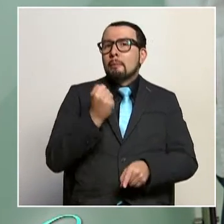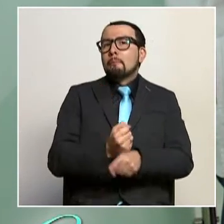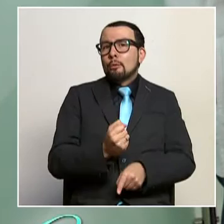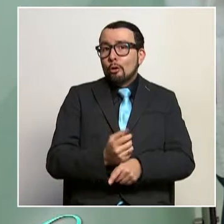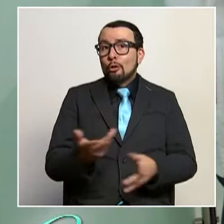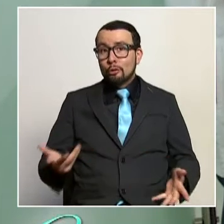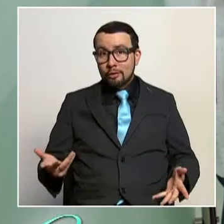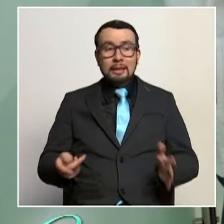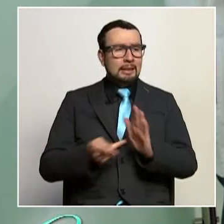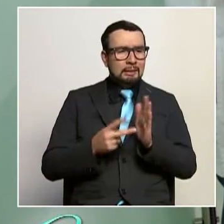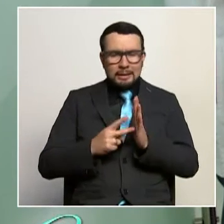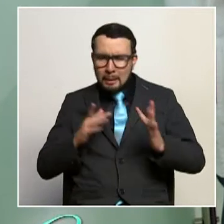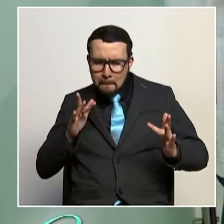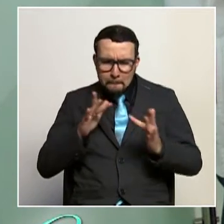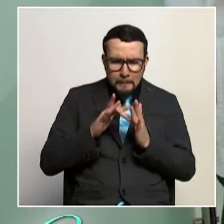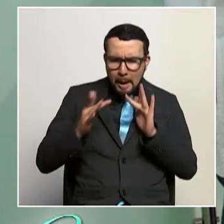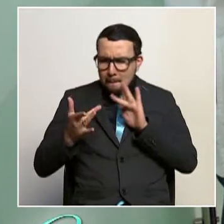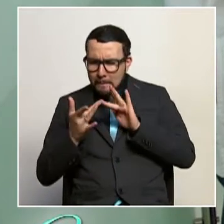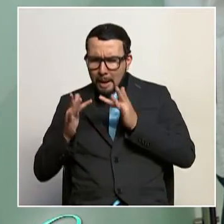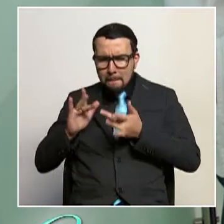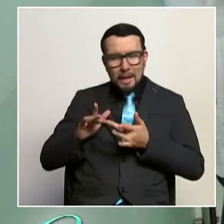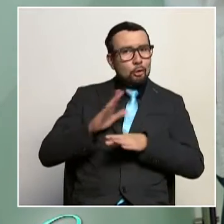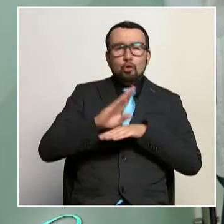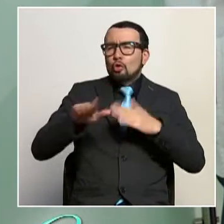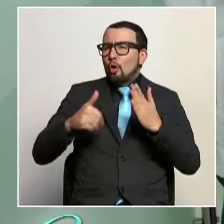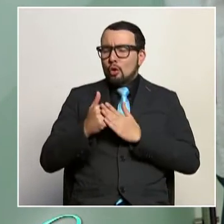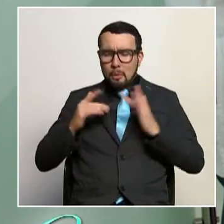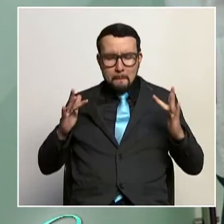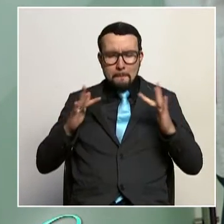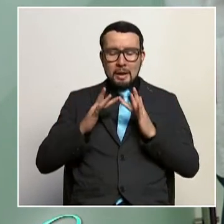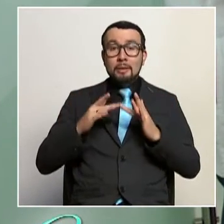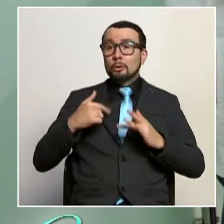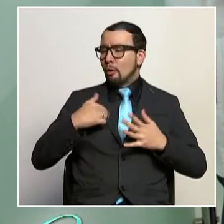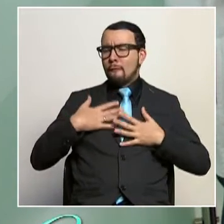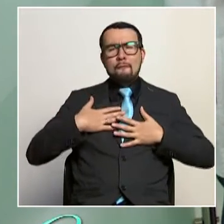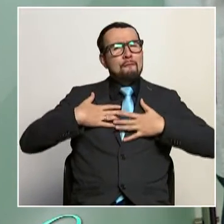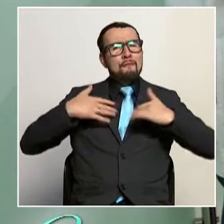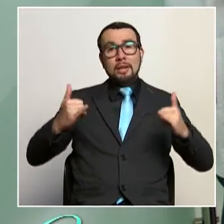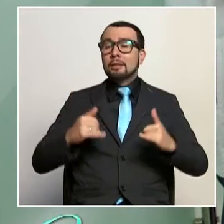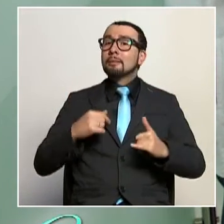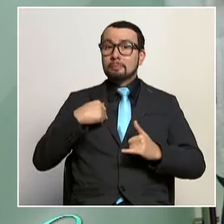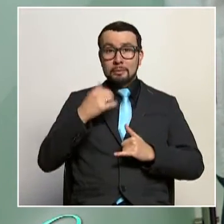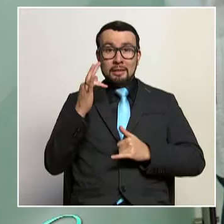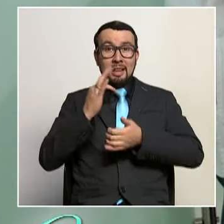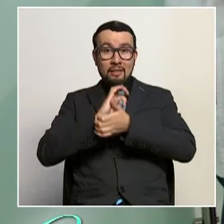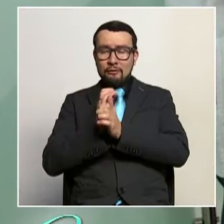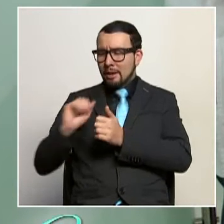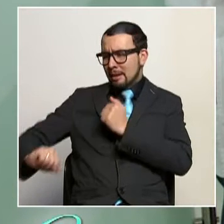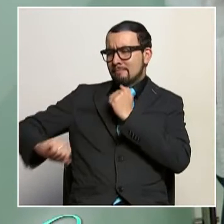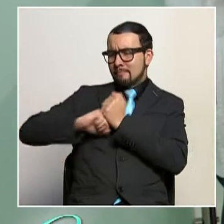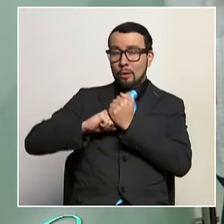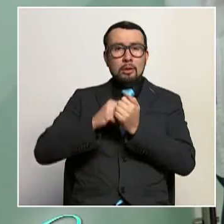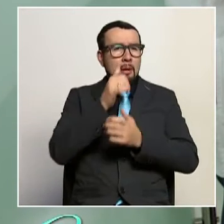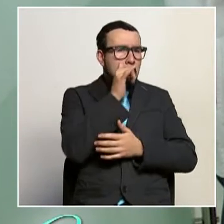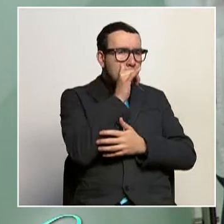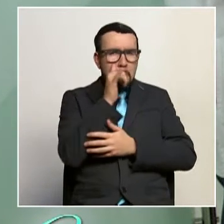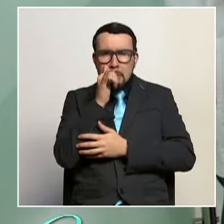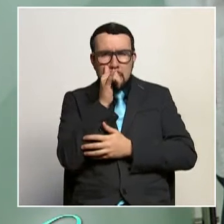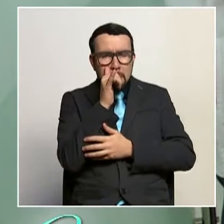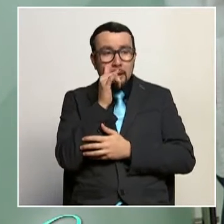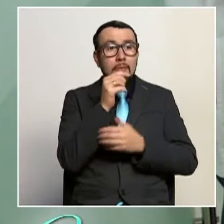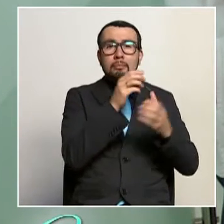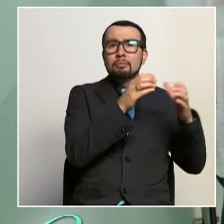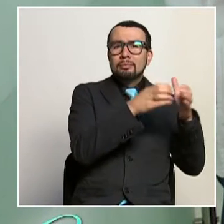Entonces, miren, es que es un cuento cuando, pues para mí es una felicidad muy grande que Telecafé me apoye y todos los medios de comunicación,